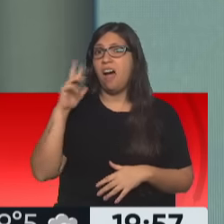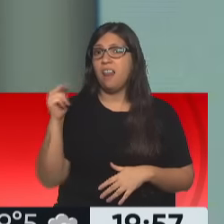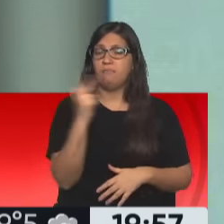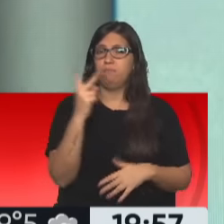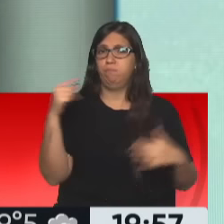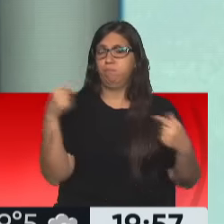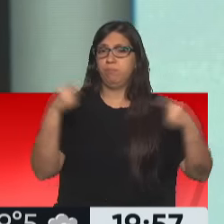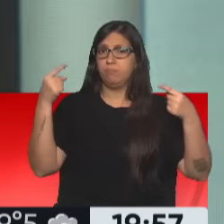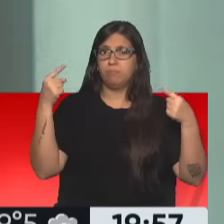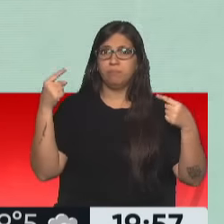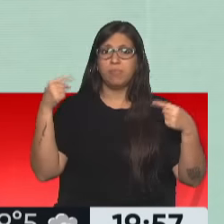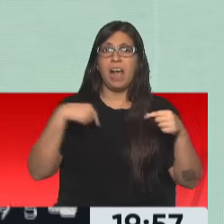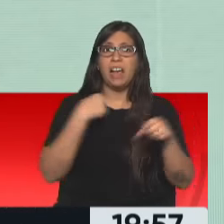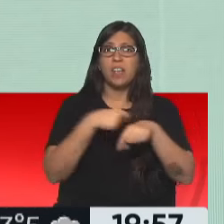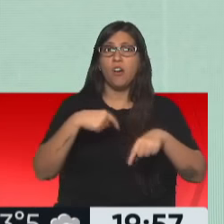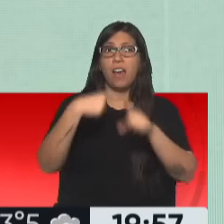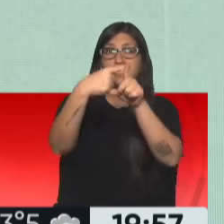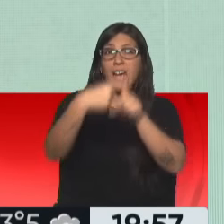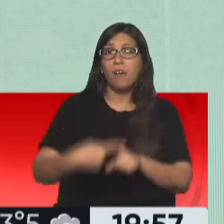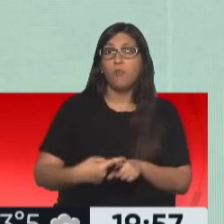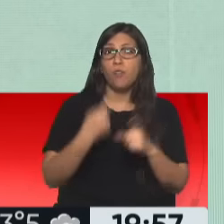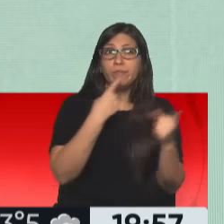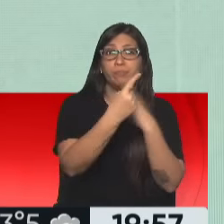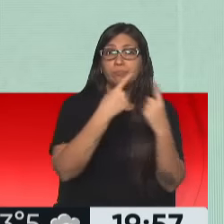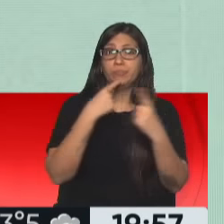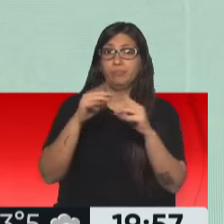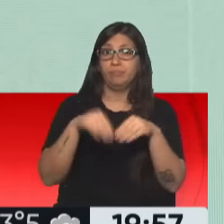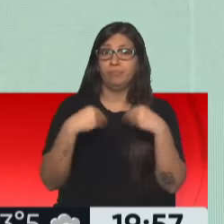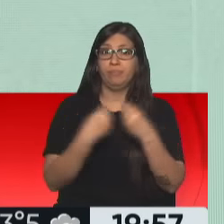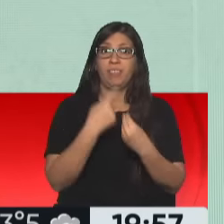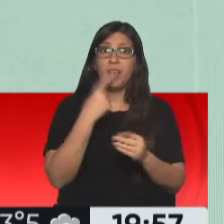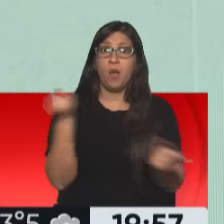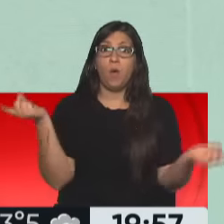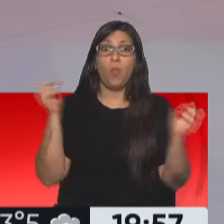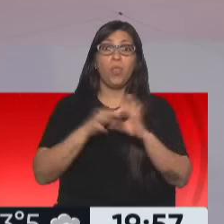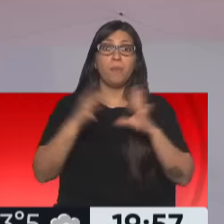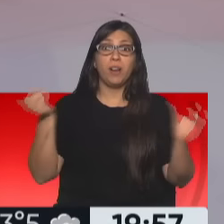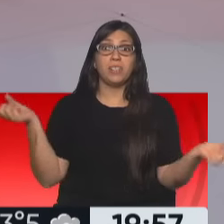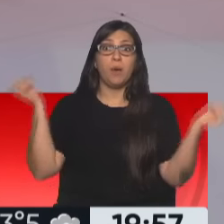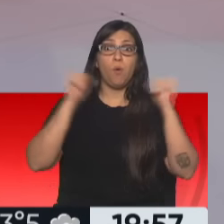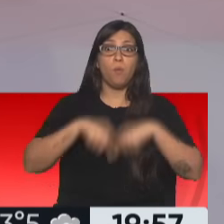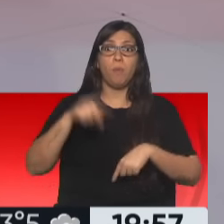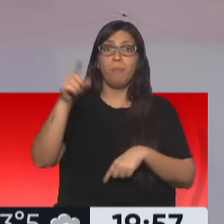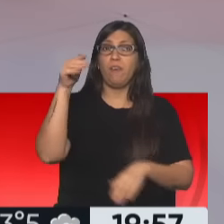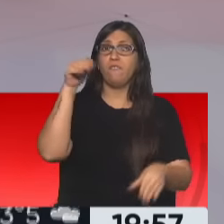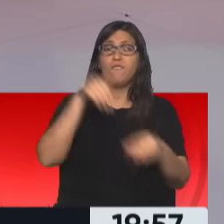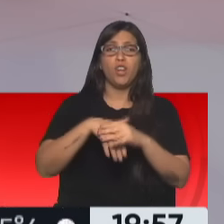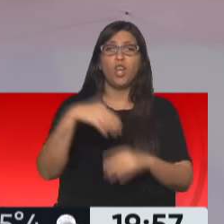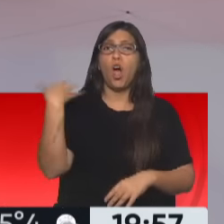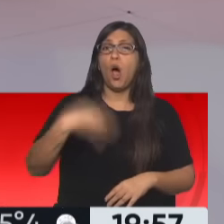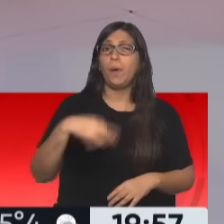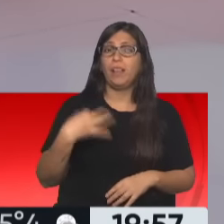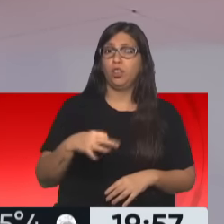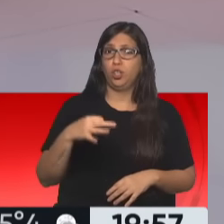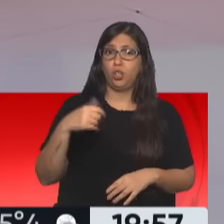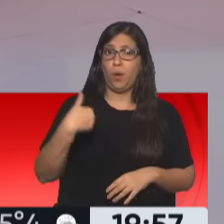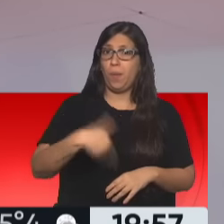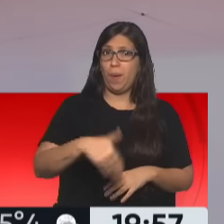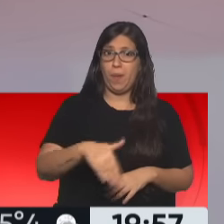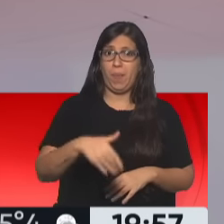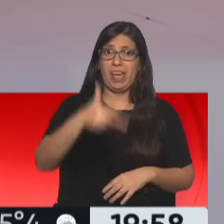los números hasta ahora, con una particularidad que es la primera vez desde la vuelta a la democracia que el voto es obligatorio en Chile. Por eso